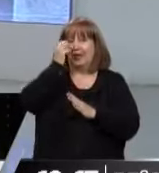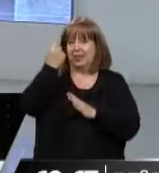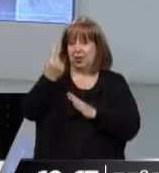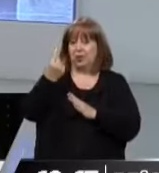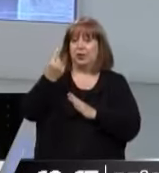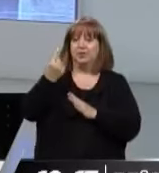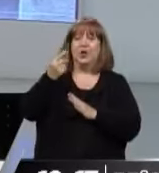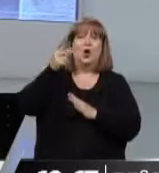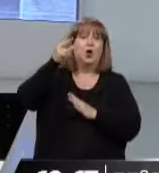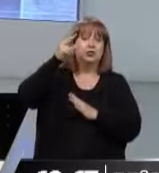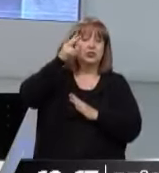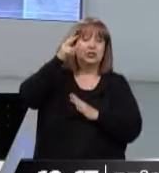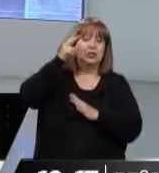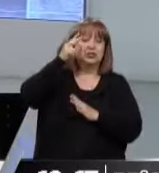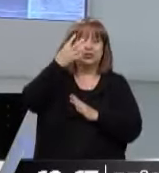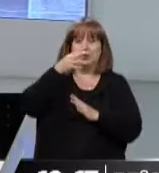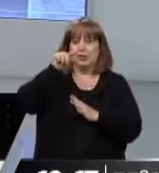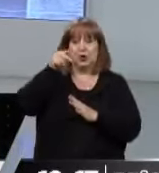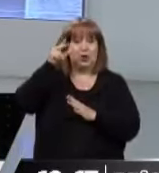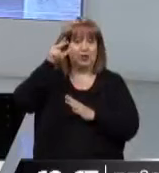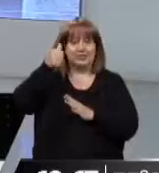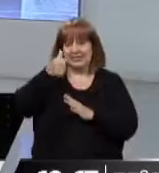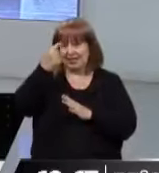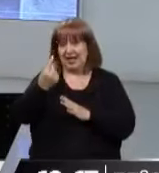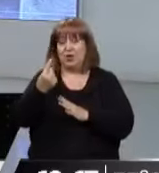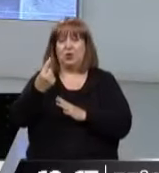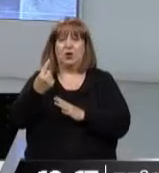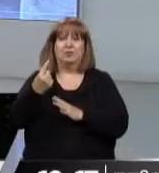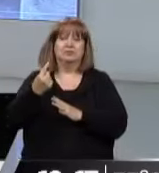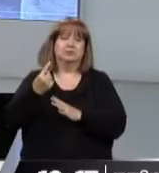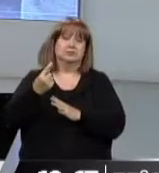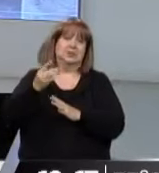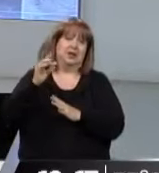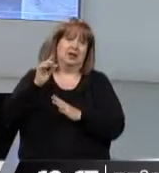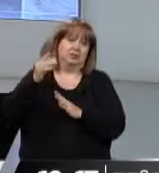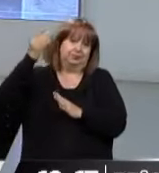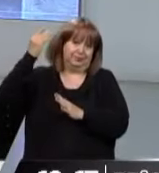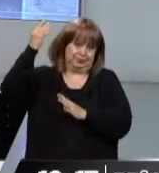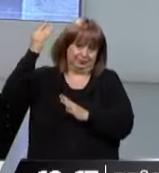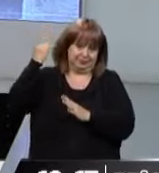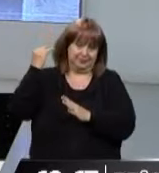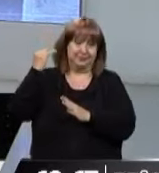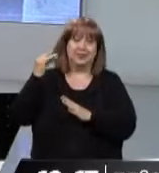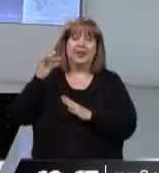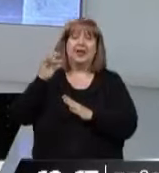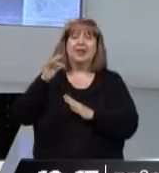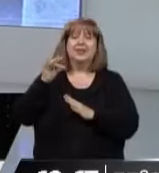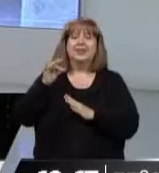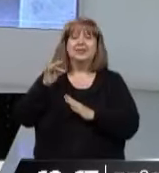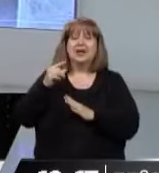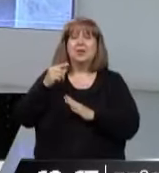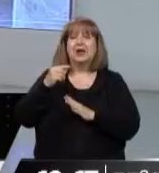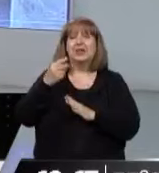favor. 884 pesos con 61 centavos era lo que gastábamos en diciembre 2021.